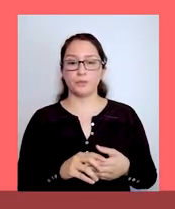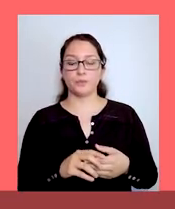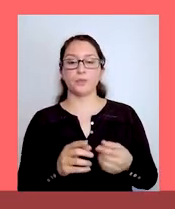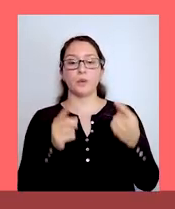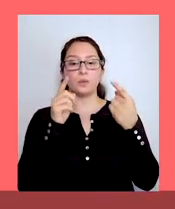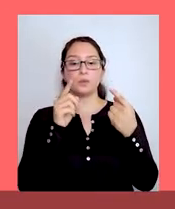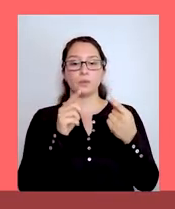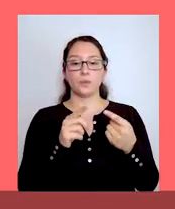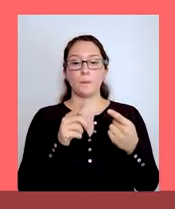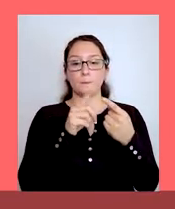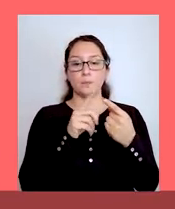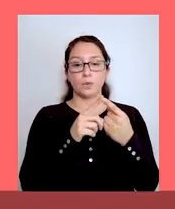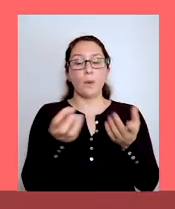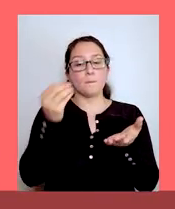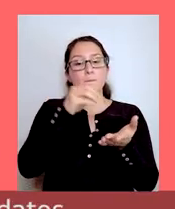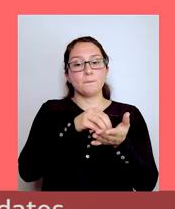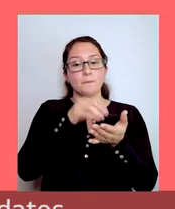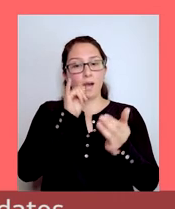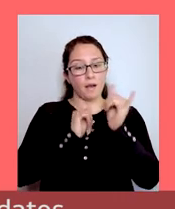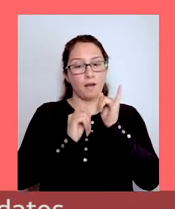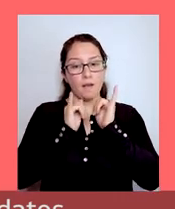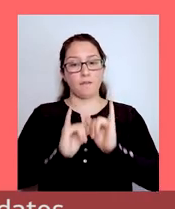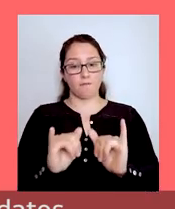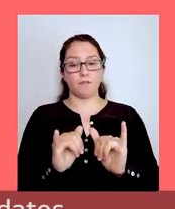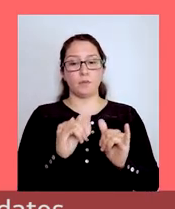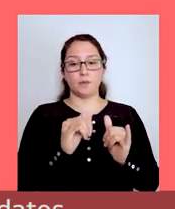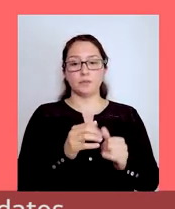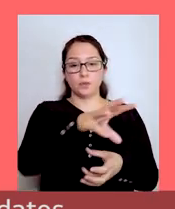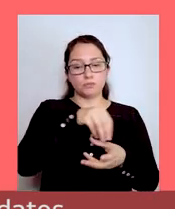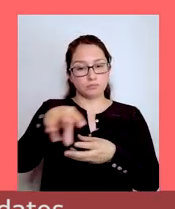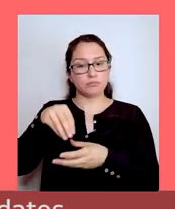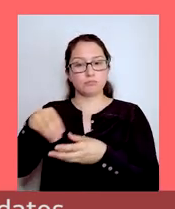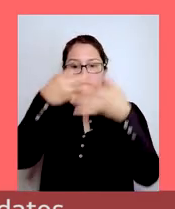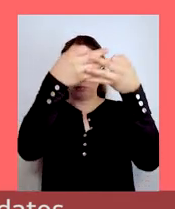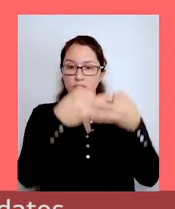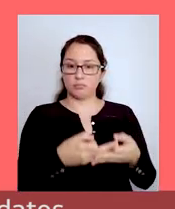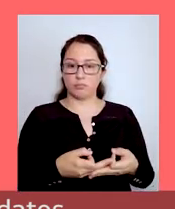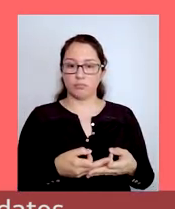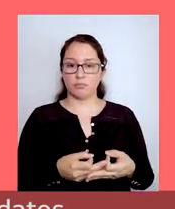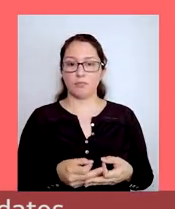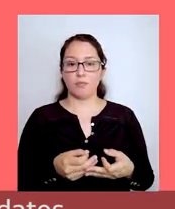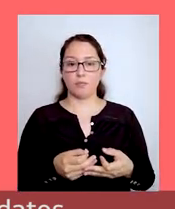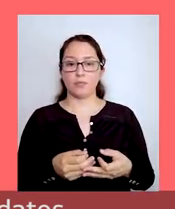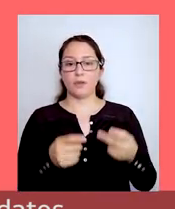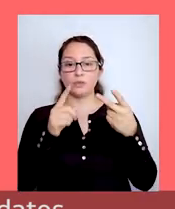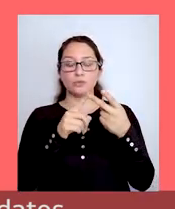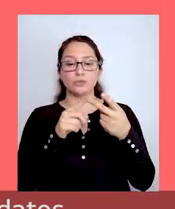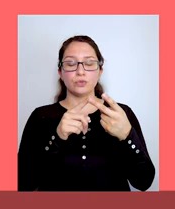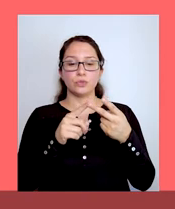esta innovación, como por ejemplo, aumentar la capacidad de levantamiento de información y análisis de